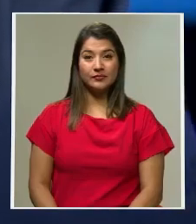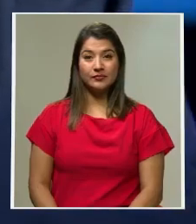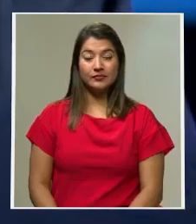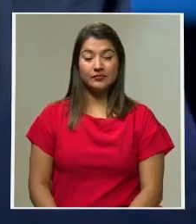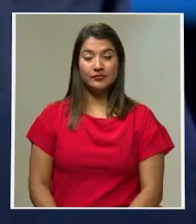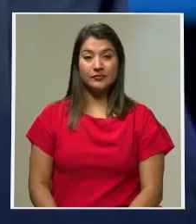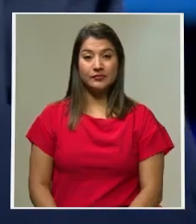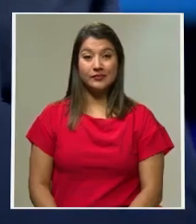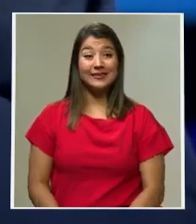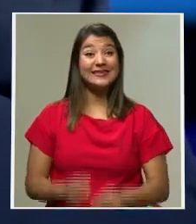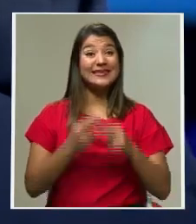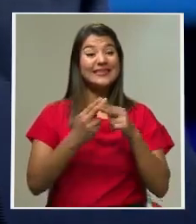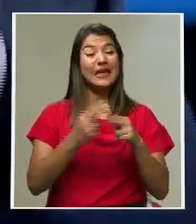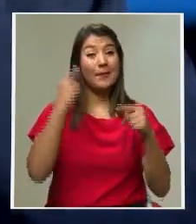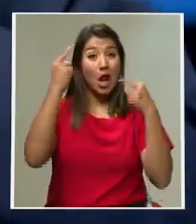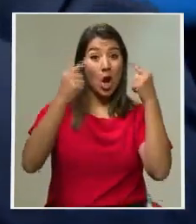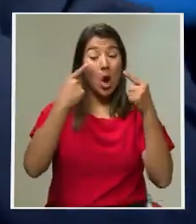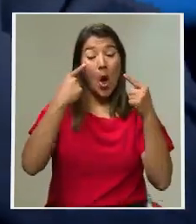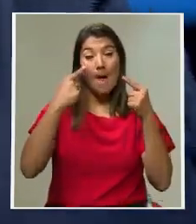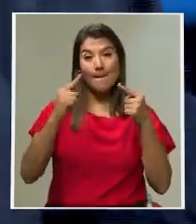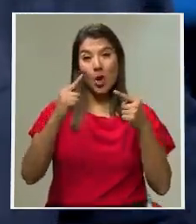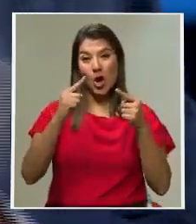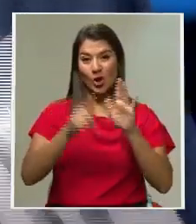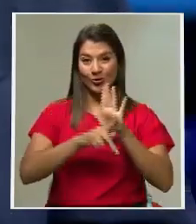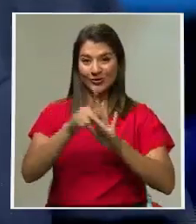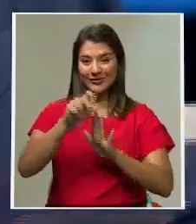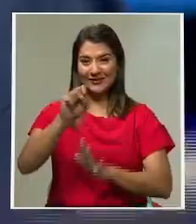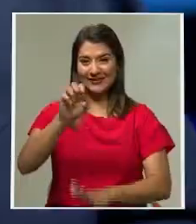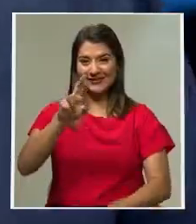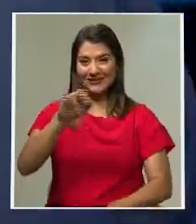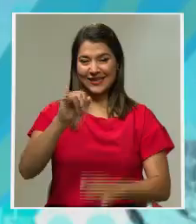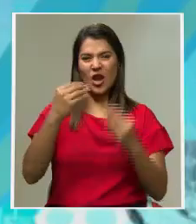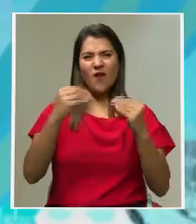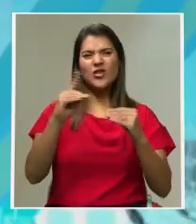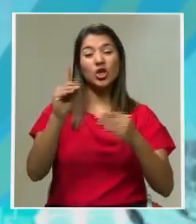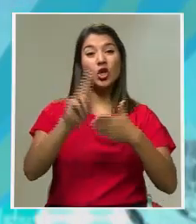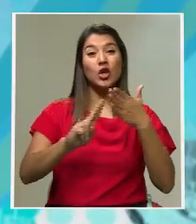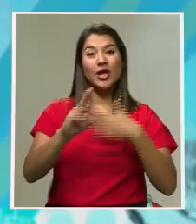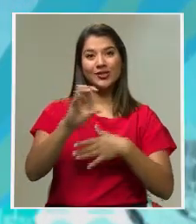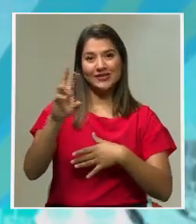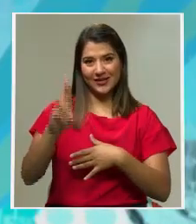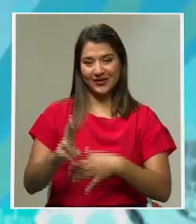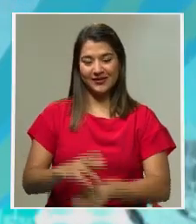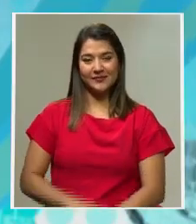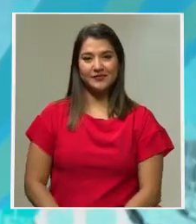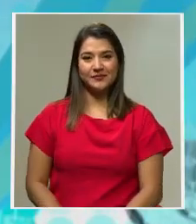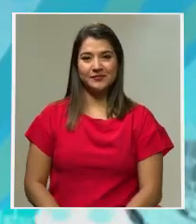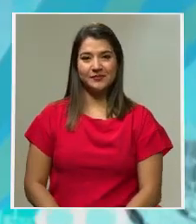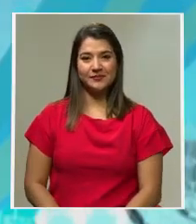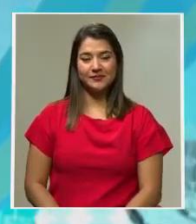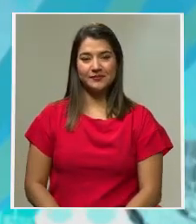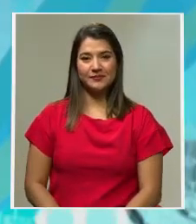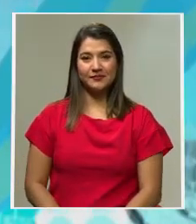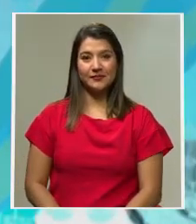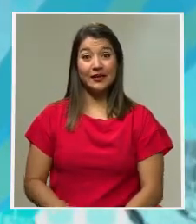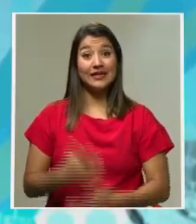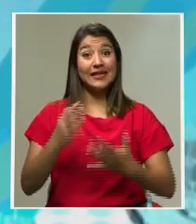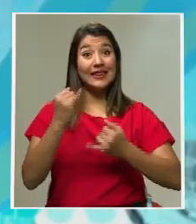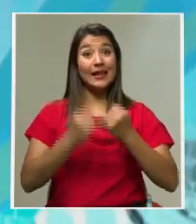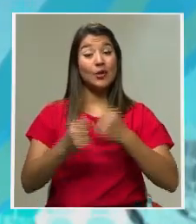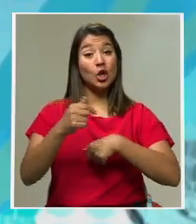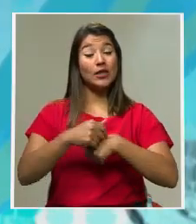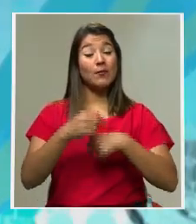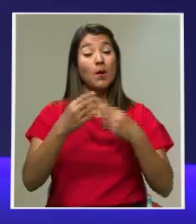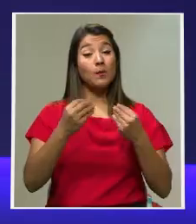Súper. Locos por las series. En la librería de la UCR lo pueden encontrar. Se nos acabó el tiempo.